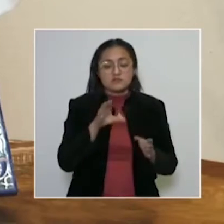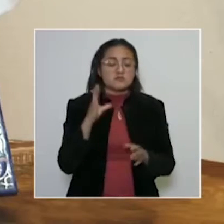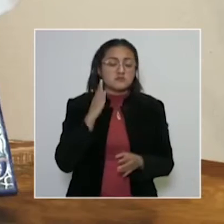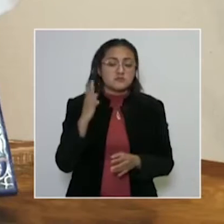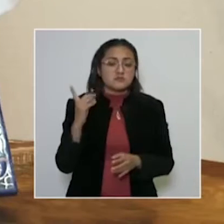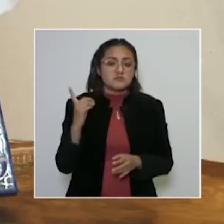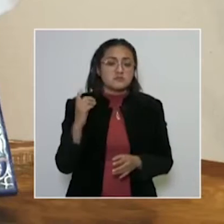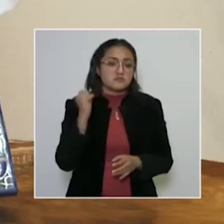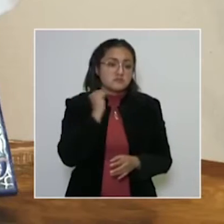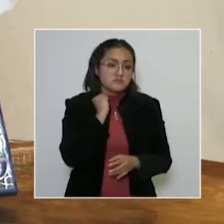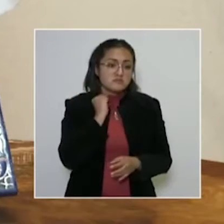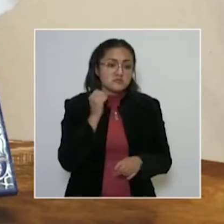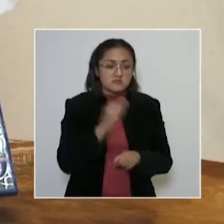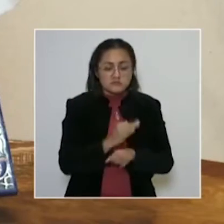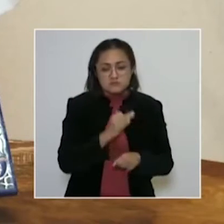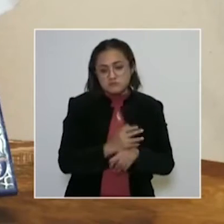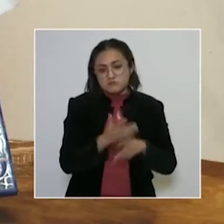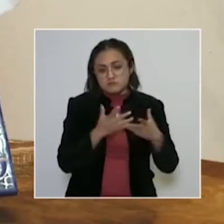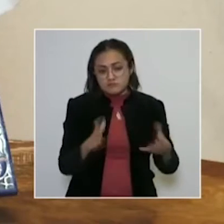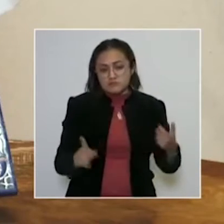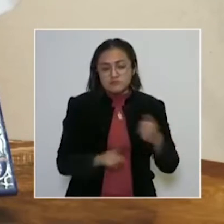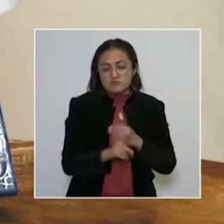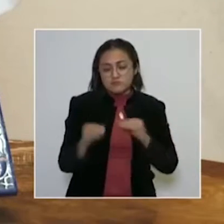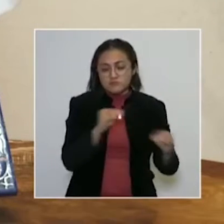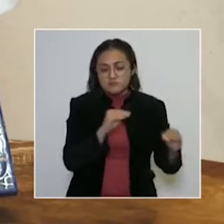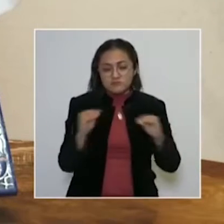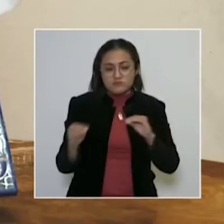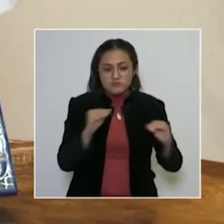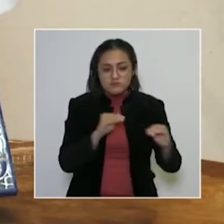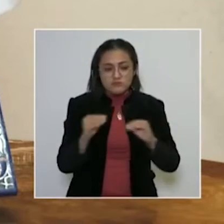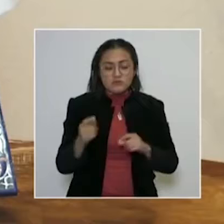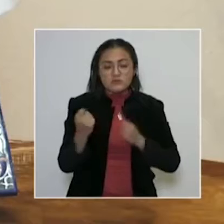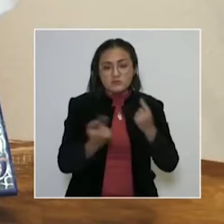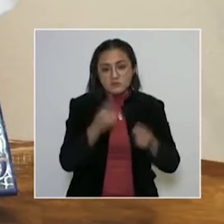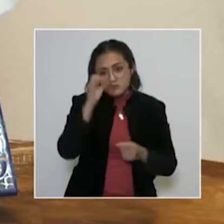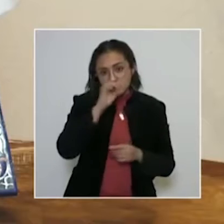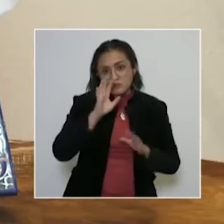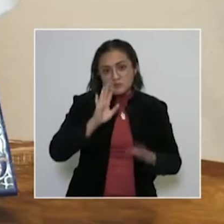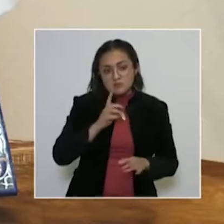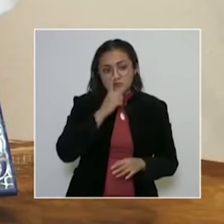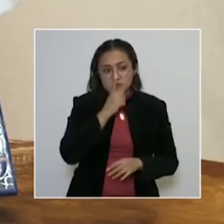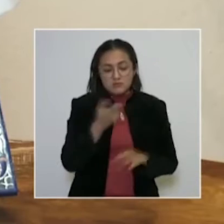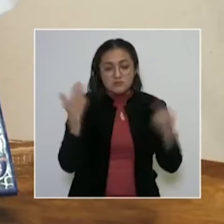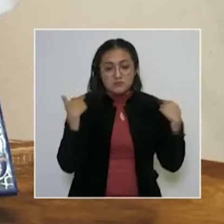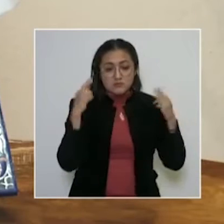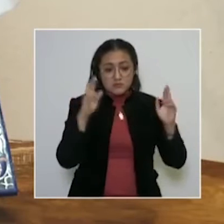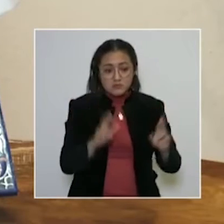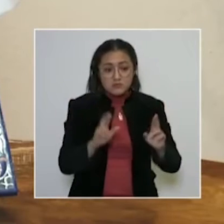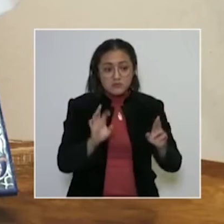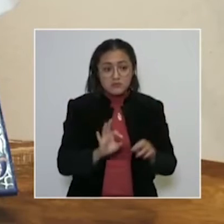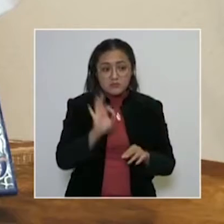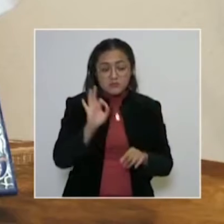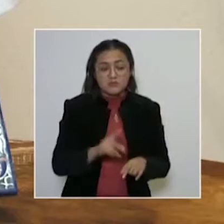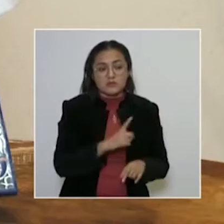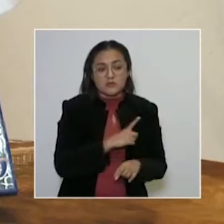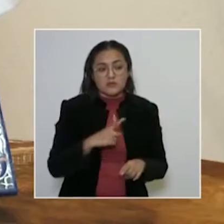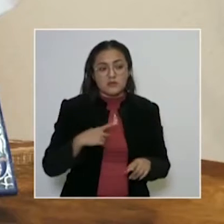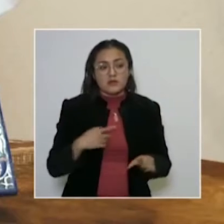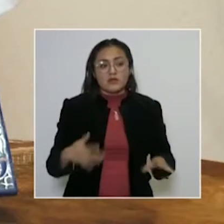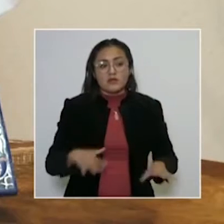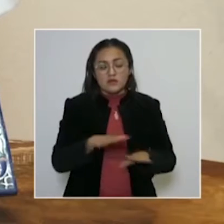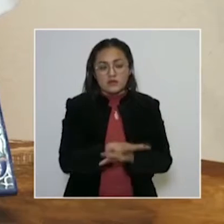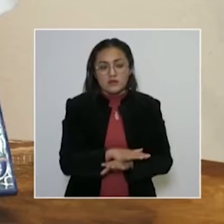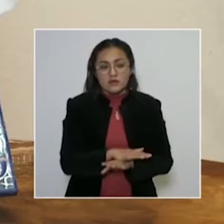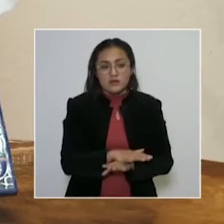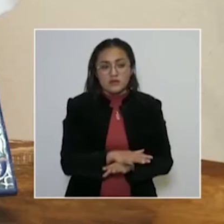un gran debate hay quienes opinan que la representación proporcional- debería de sustituir